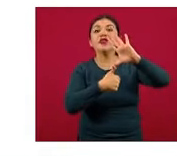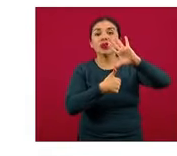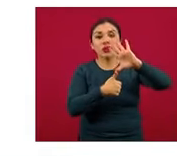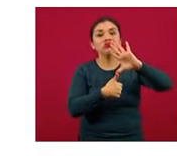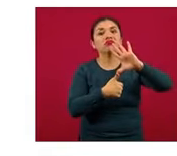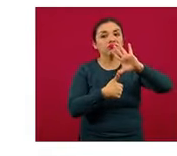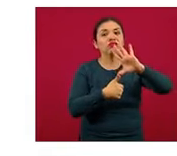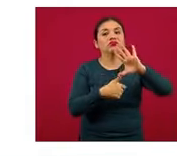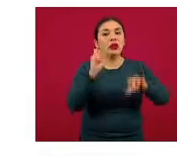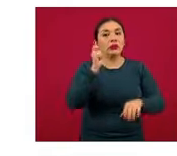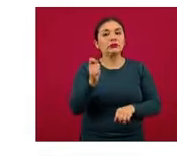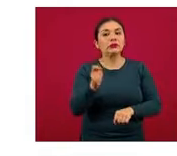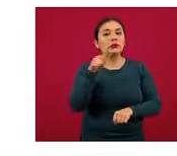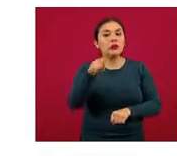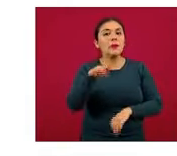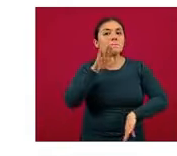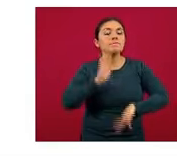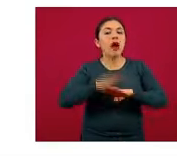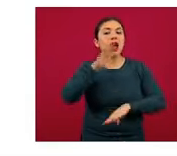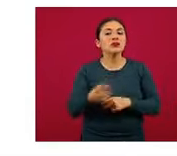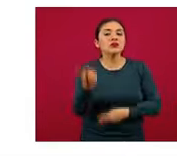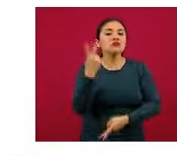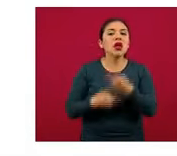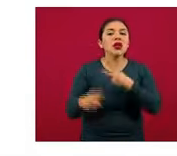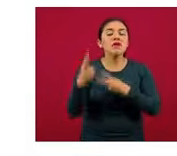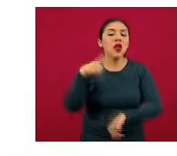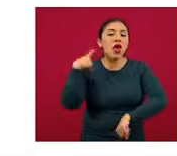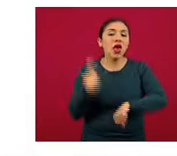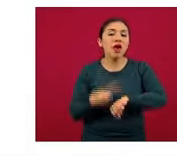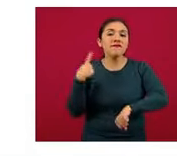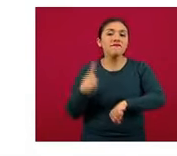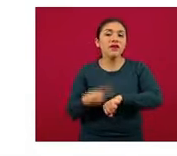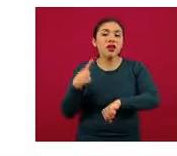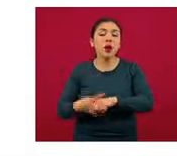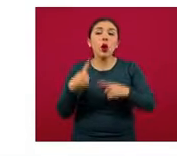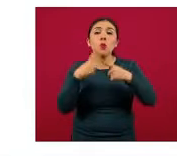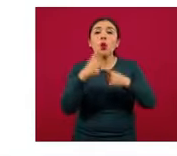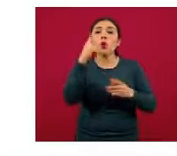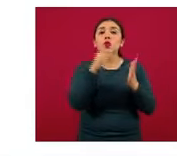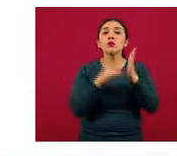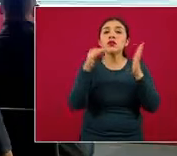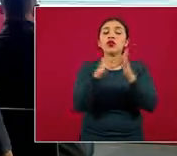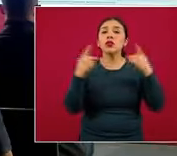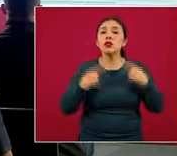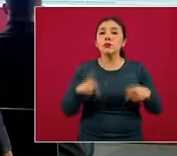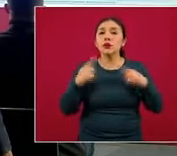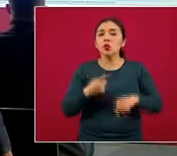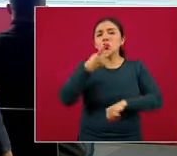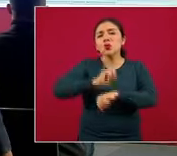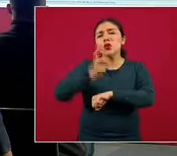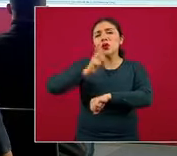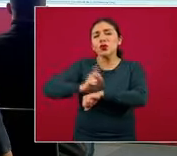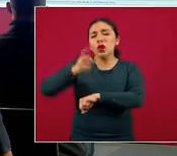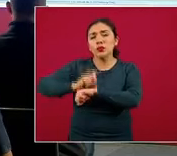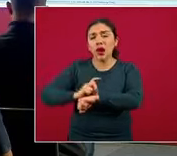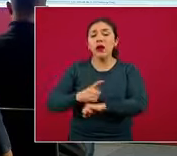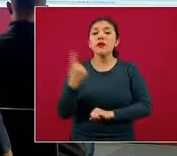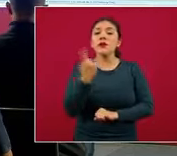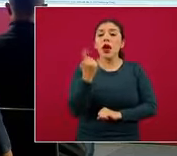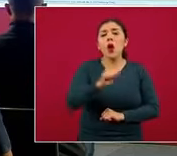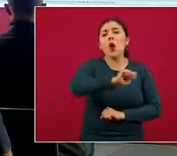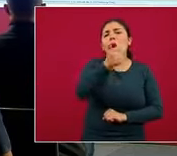precisamente la que está teniendo la mayor carga de enfermedad por millón de habitantes y por día en relación a las